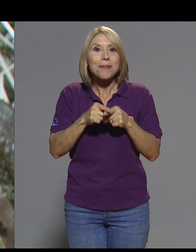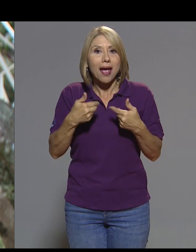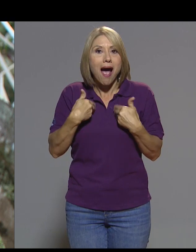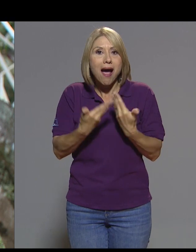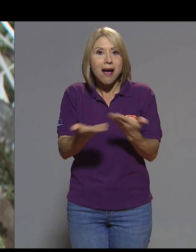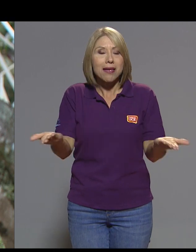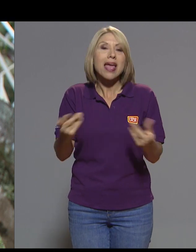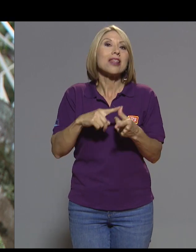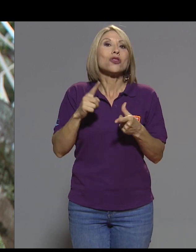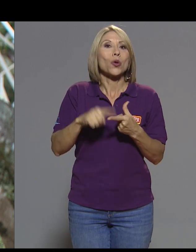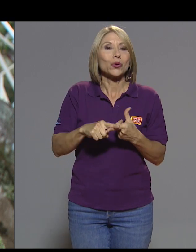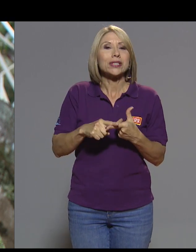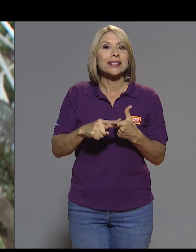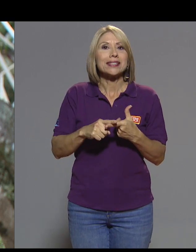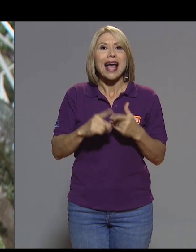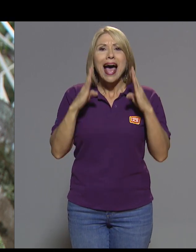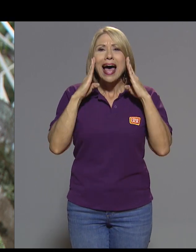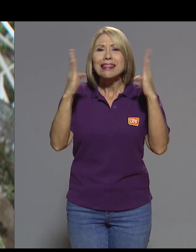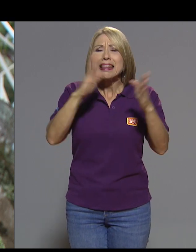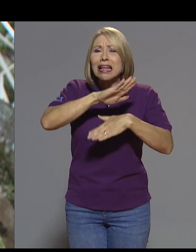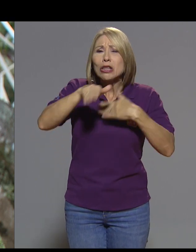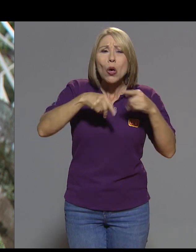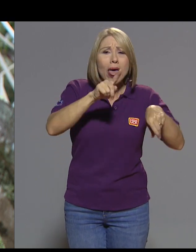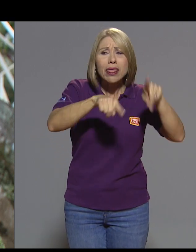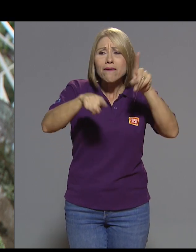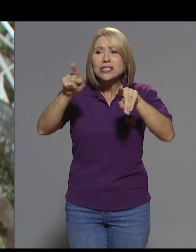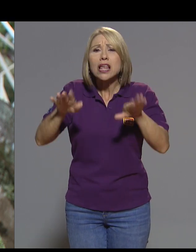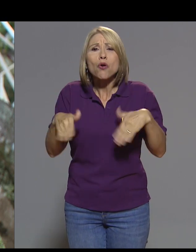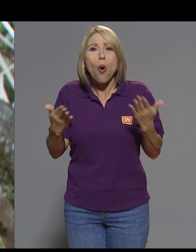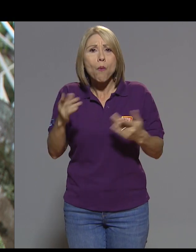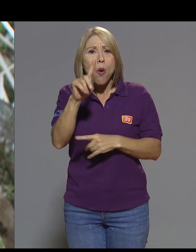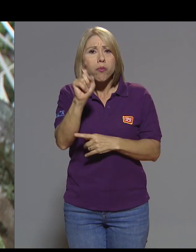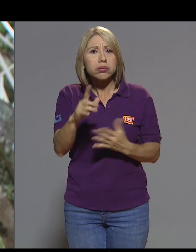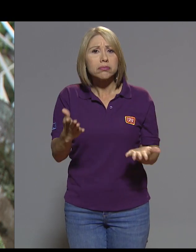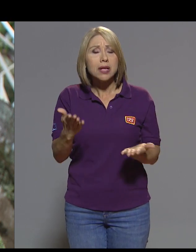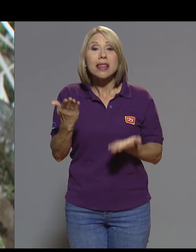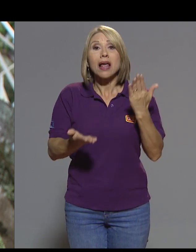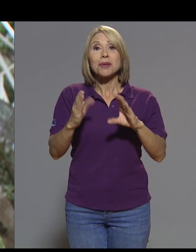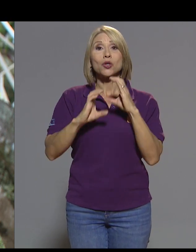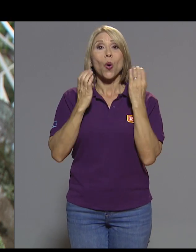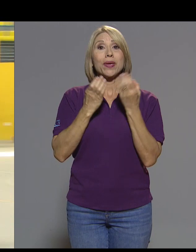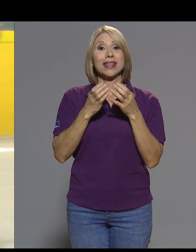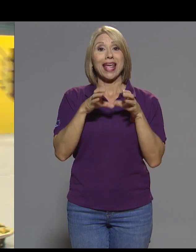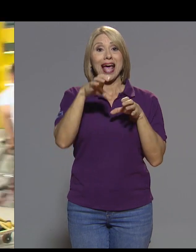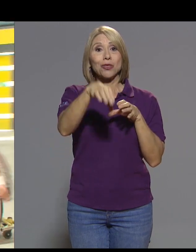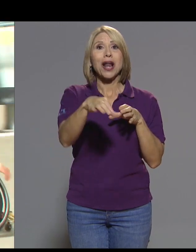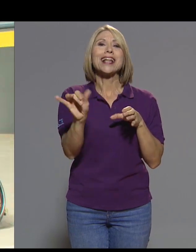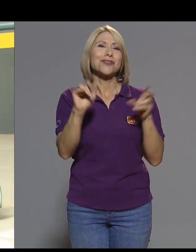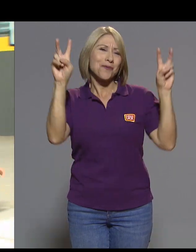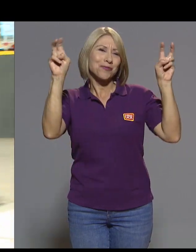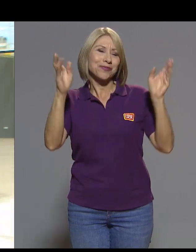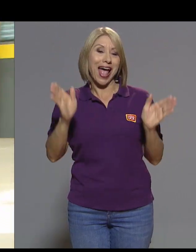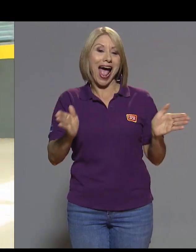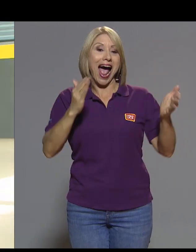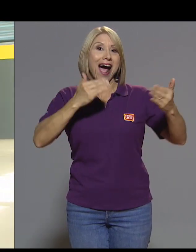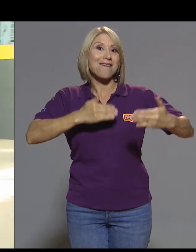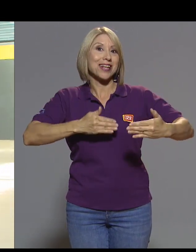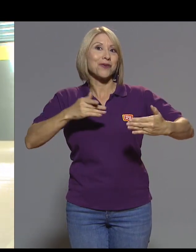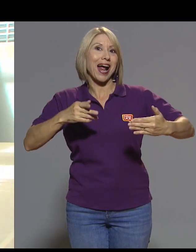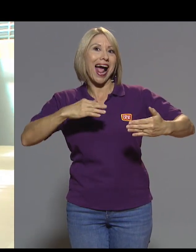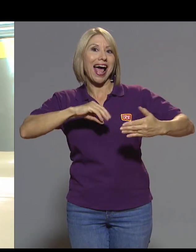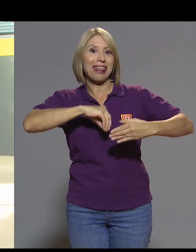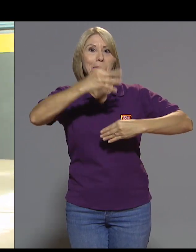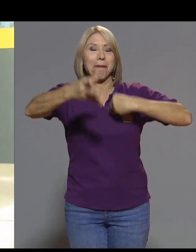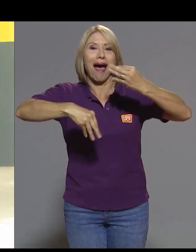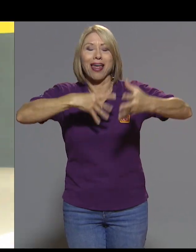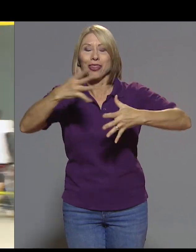sorda que también existe entonces como atender toda esa diversidad tal vez para un comité cantonal es como abrir una caja de pandora